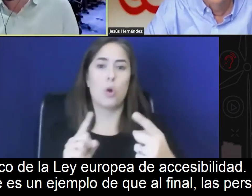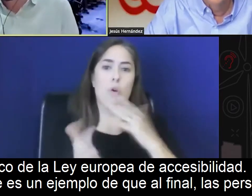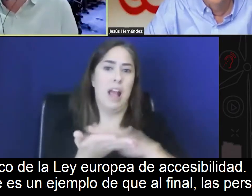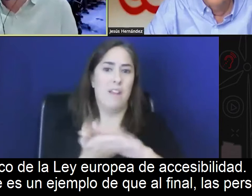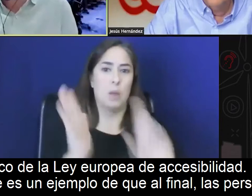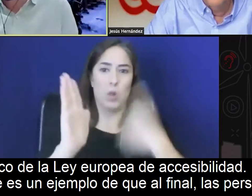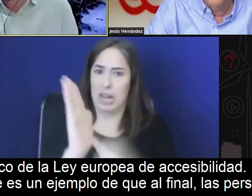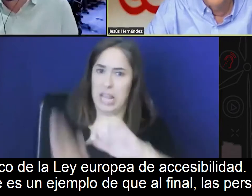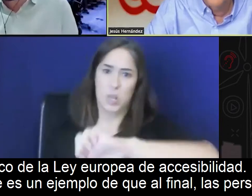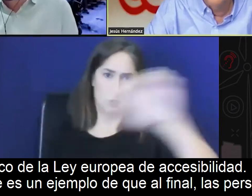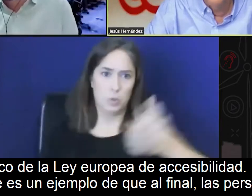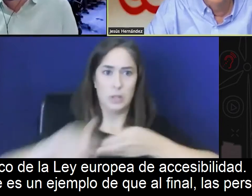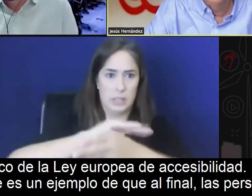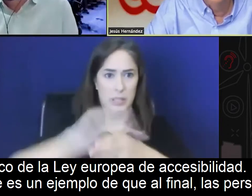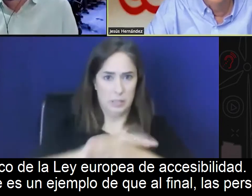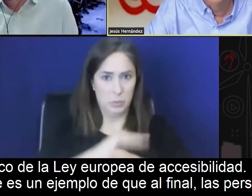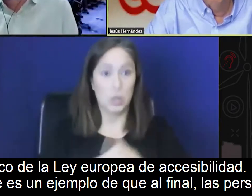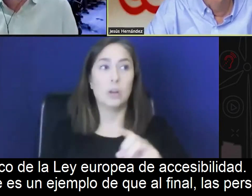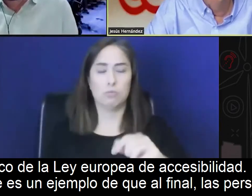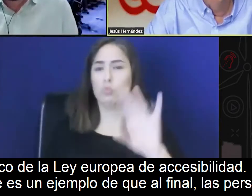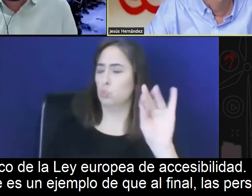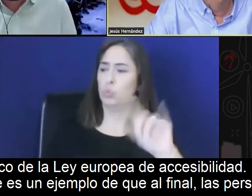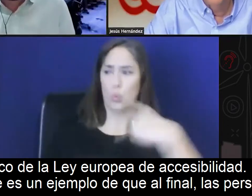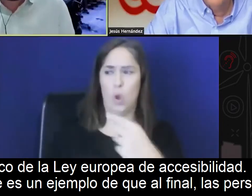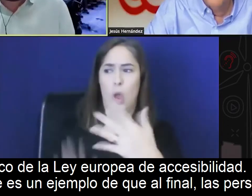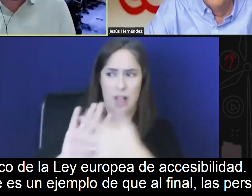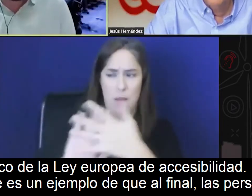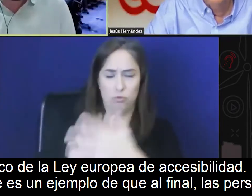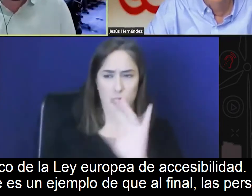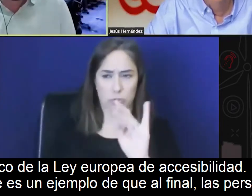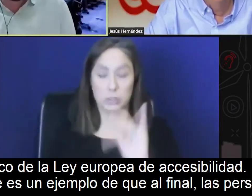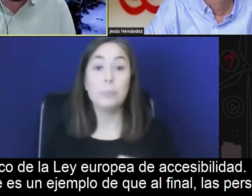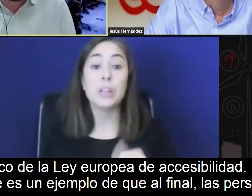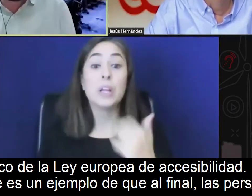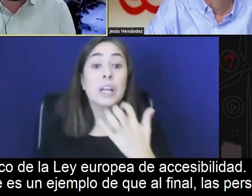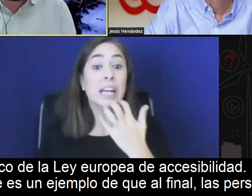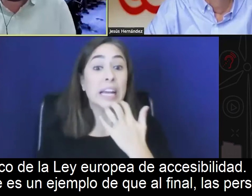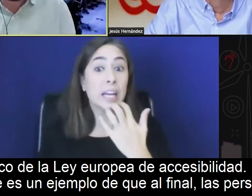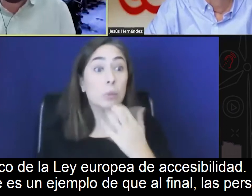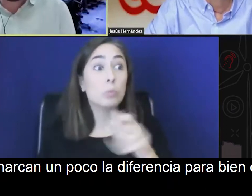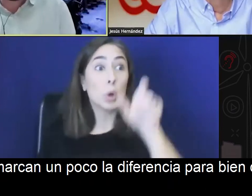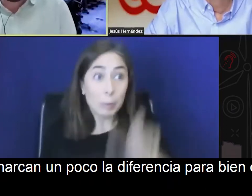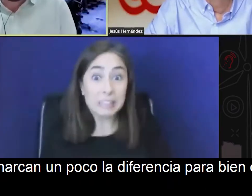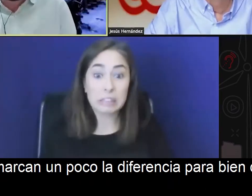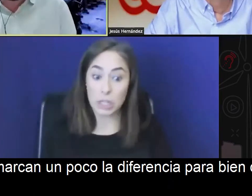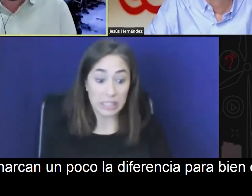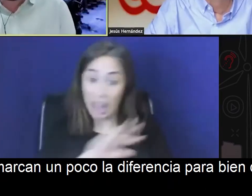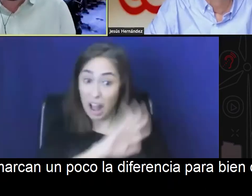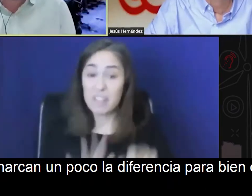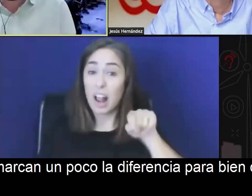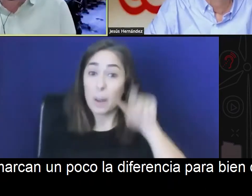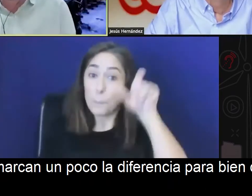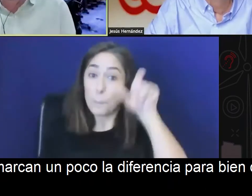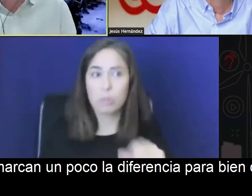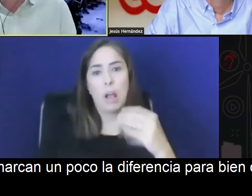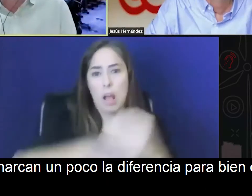un ejemplo Hablaremos. de que al final las personas hacen mucho y